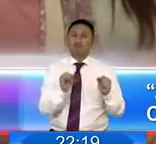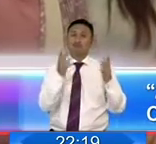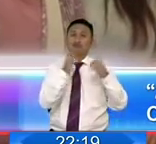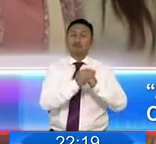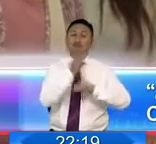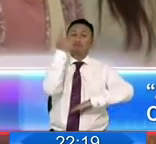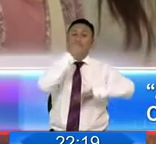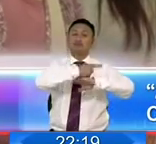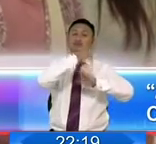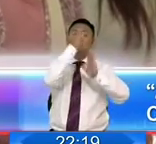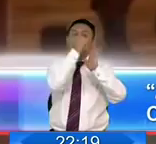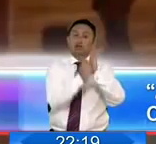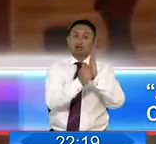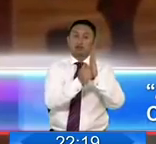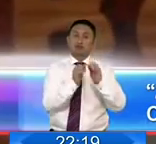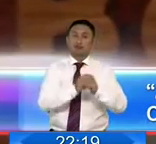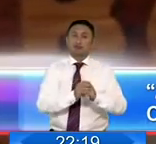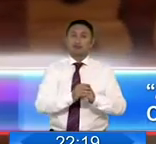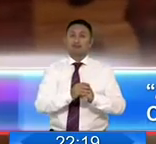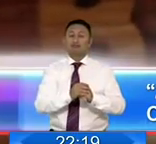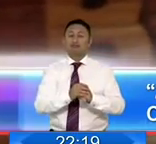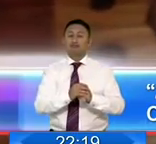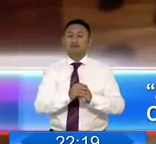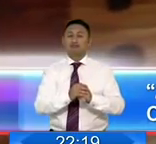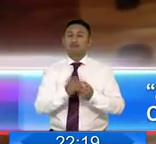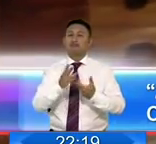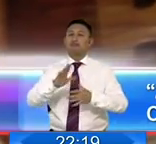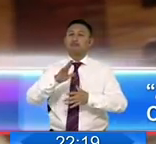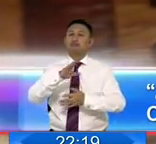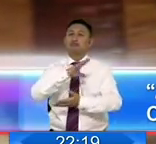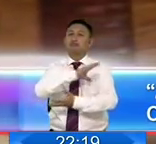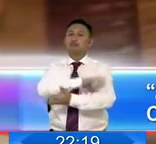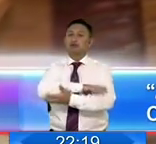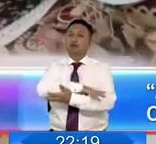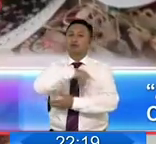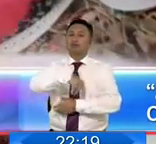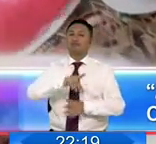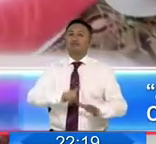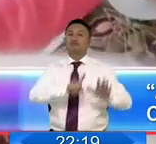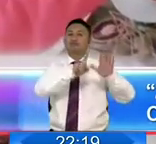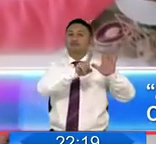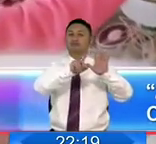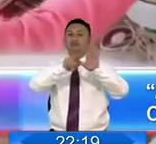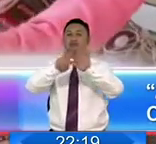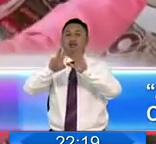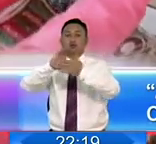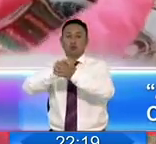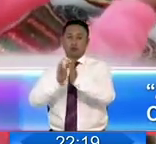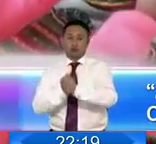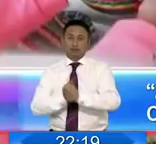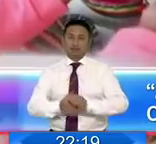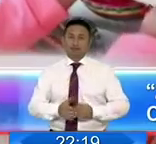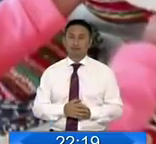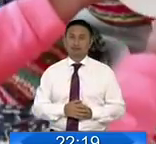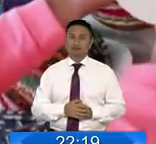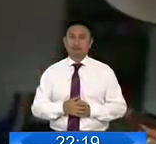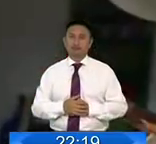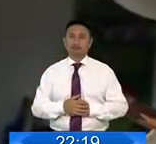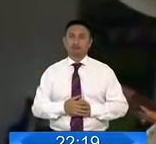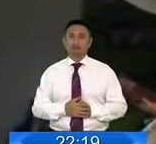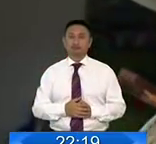del Artesano en la plataforma gubernamental financiera este 6 y 7 de noviembre.